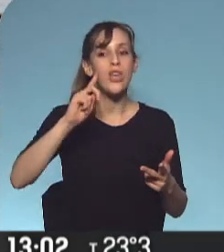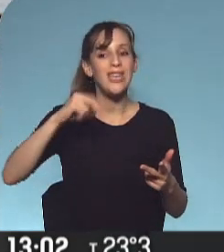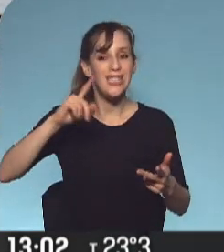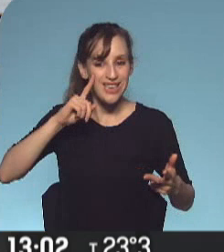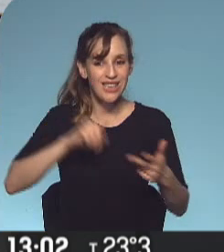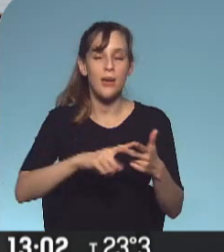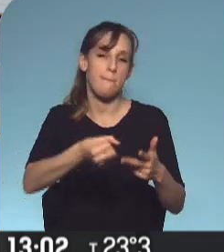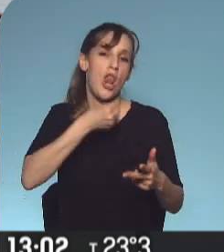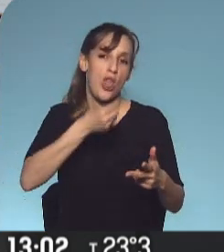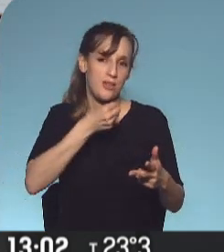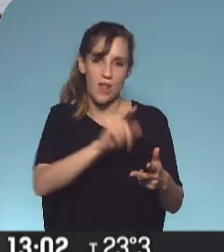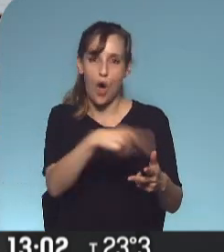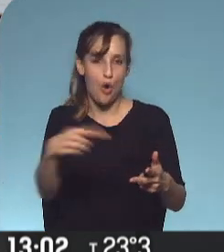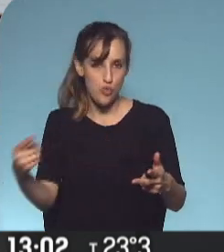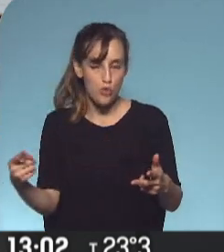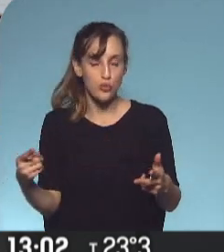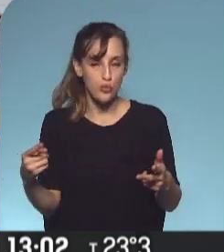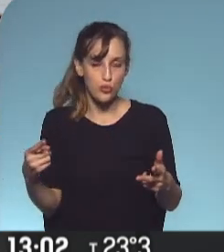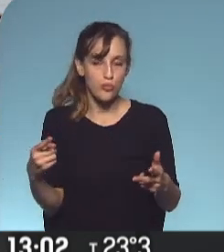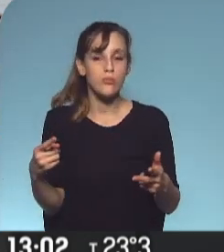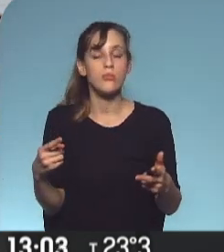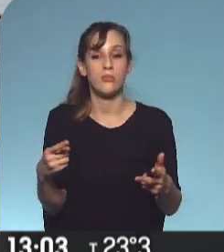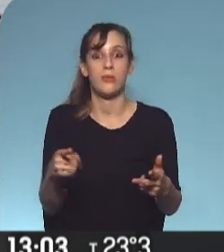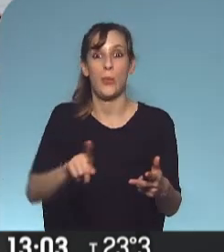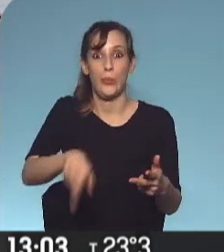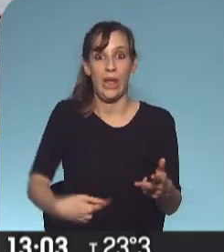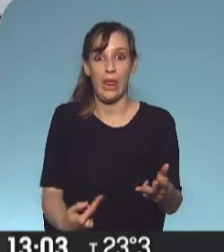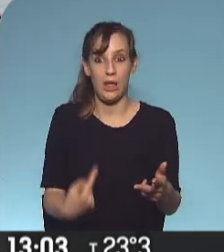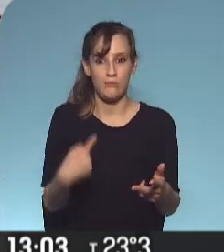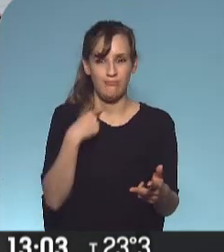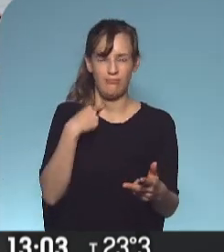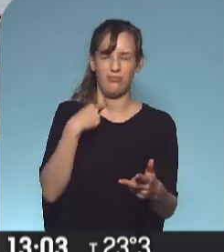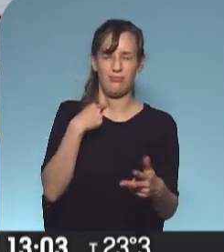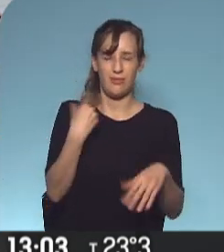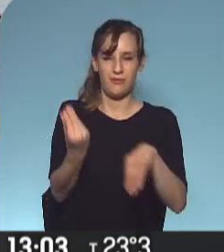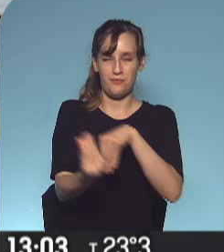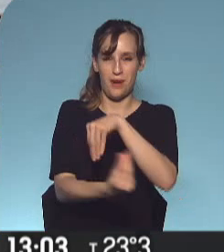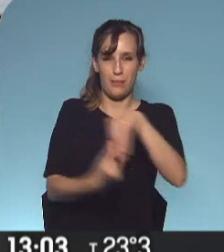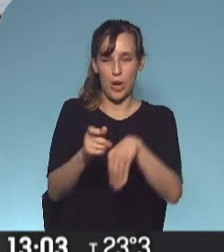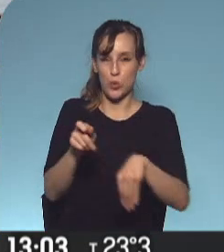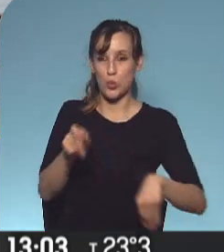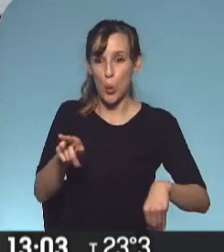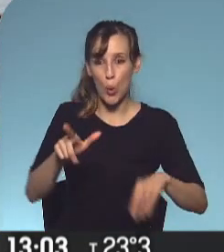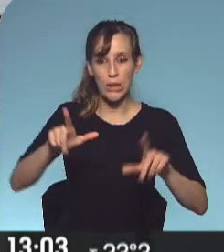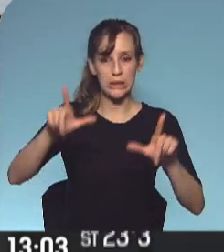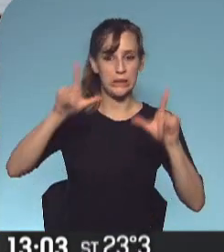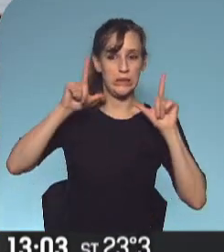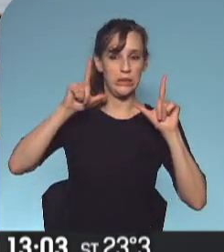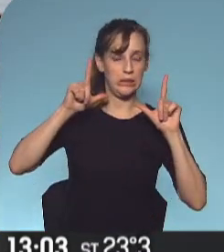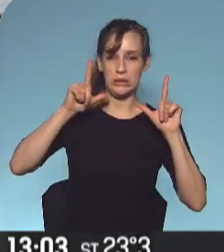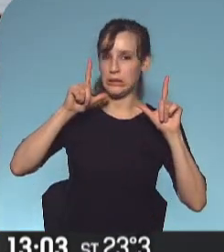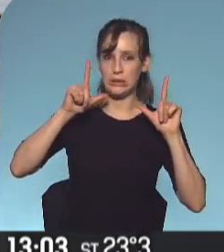que de alguna manera complicada al presidente y a la familia del presidente en lo que podría hacer es